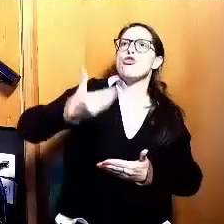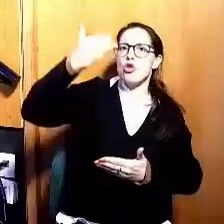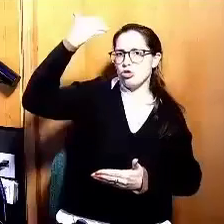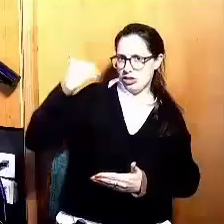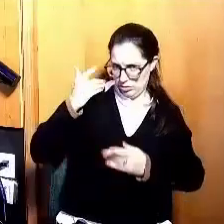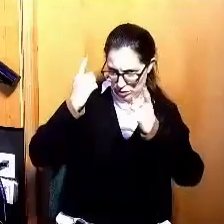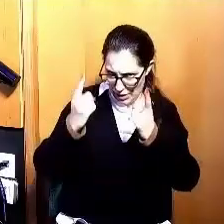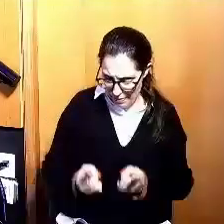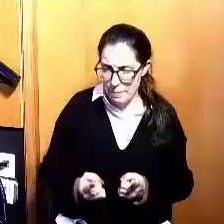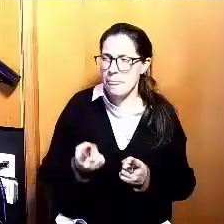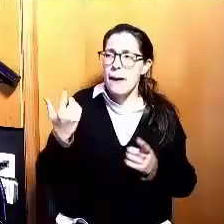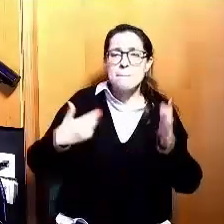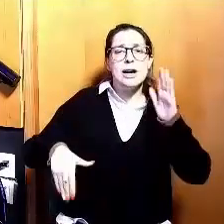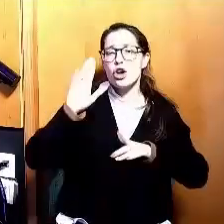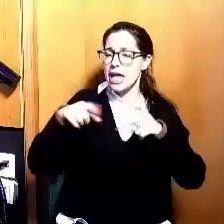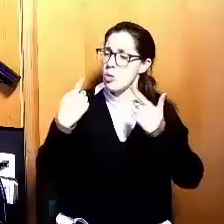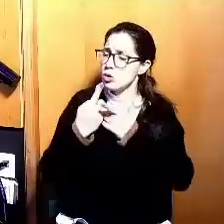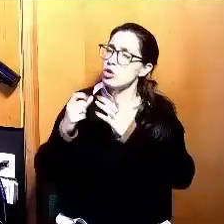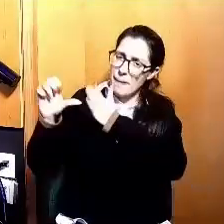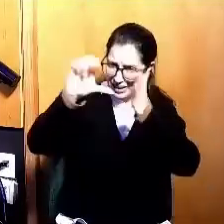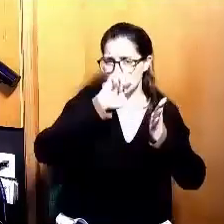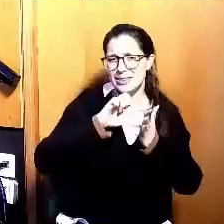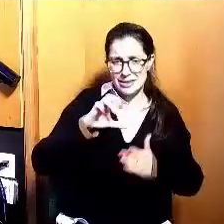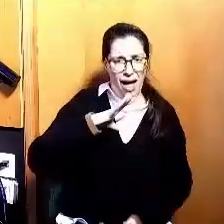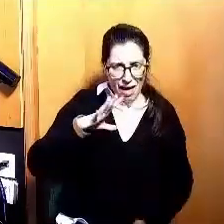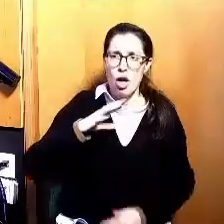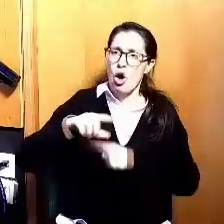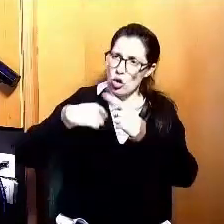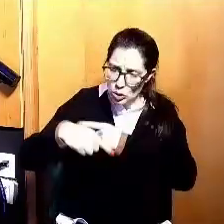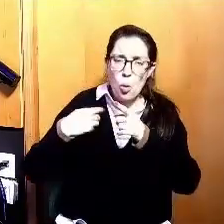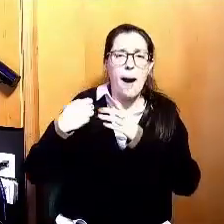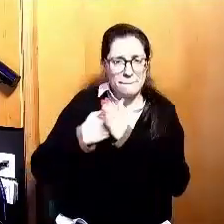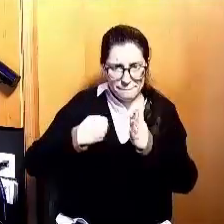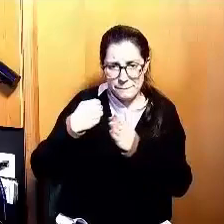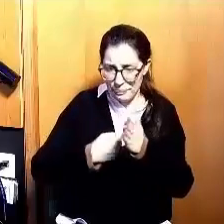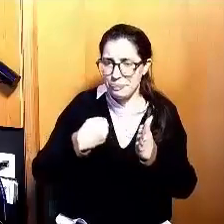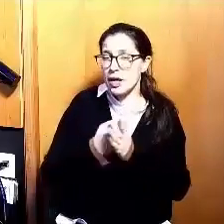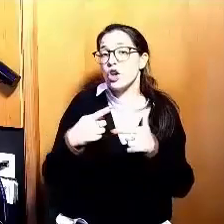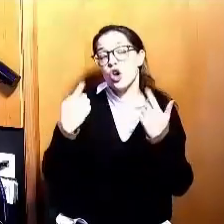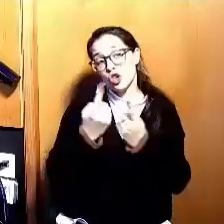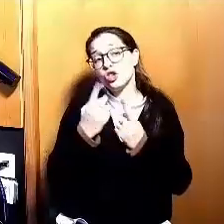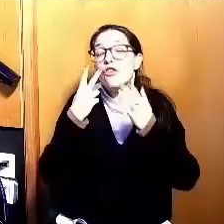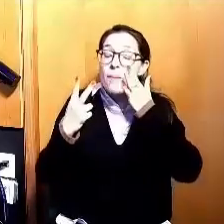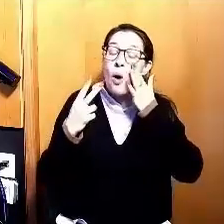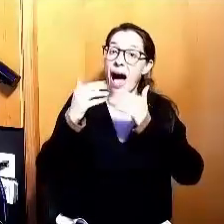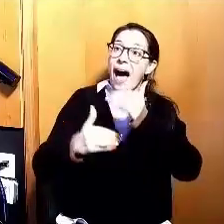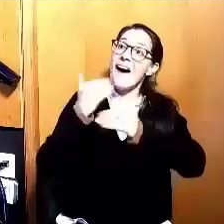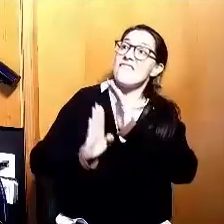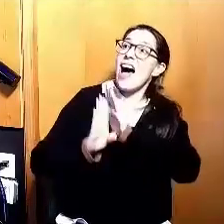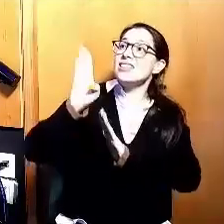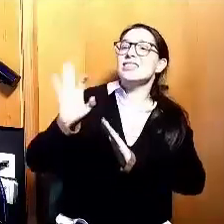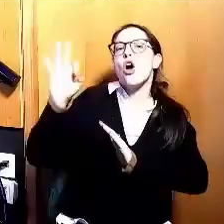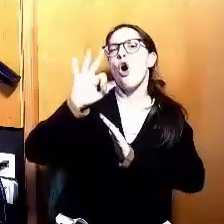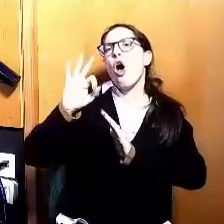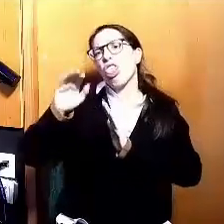en gran parte de nuestros países se siguen dando, se siguen peleando. Vemos avances, retrocesos dependiendo de las voluntades